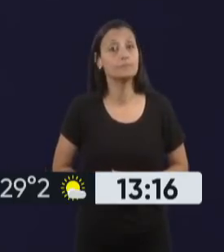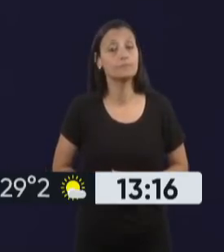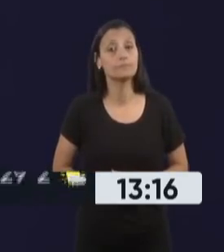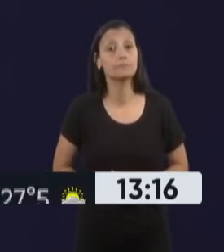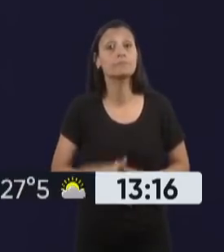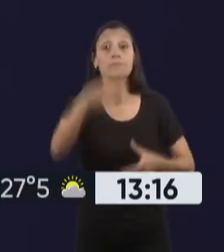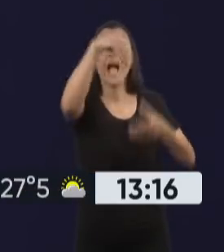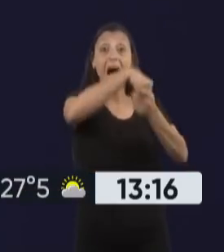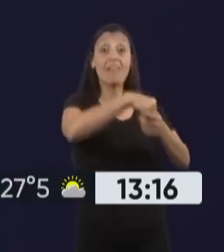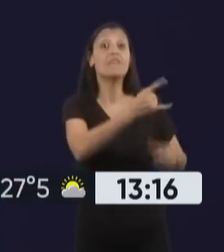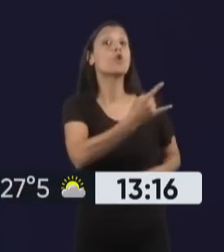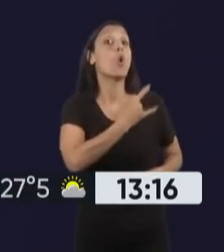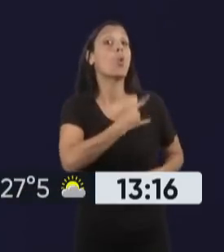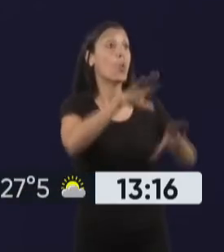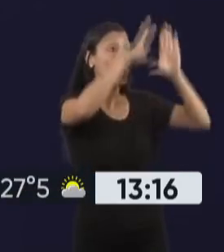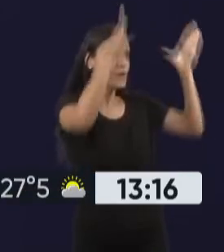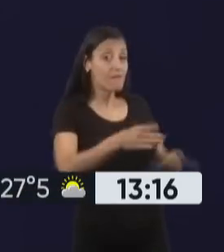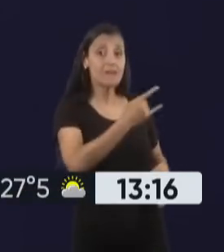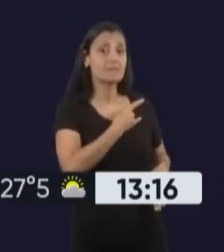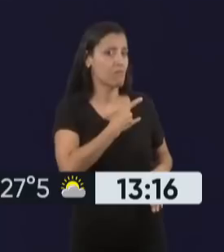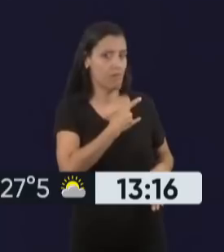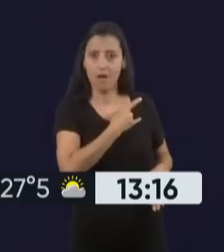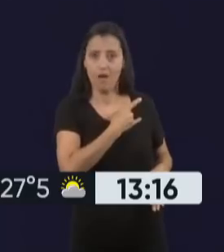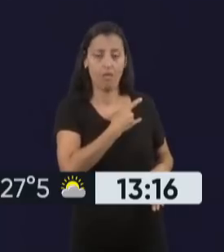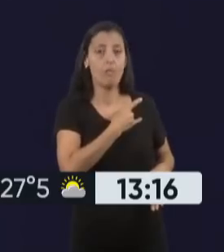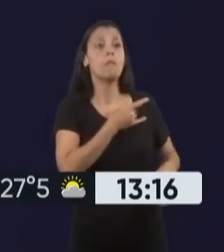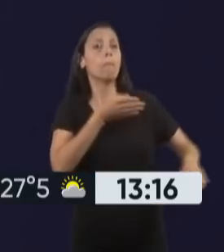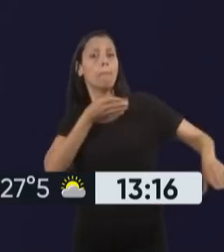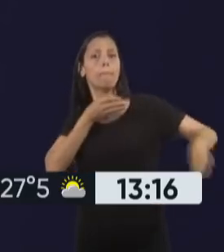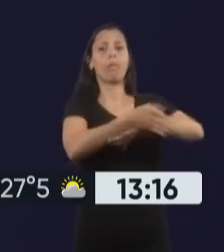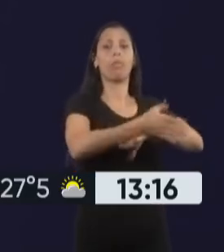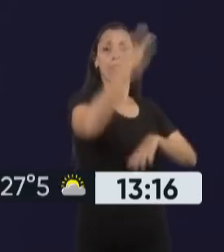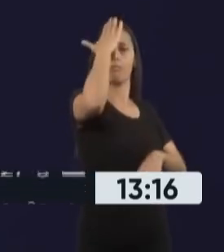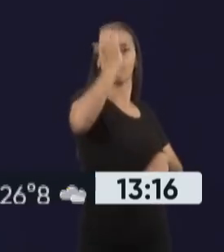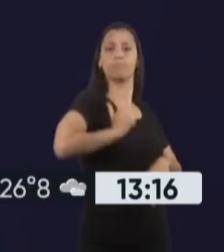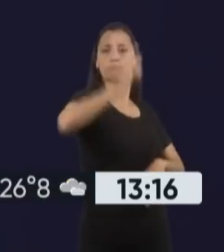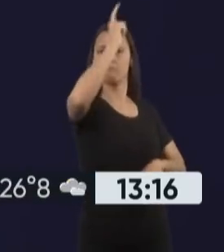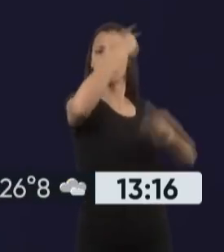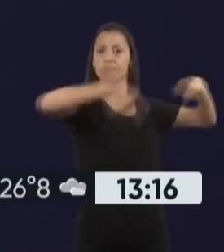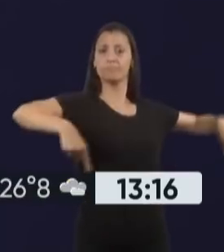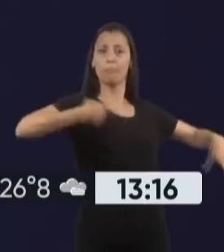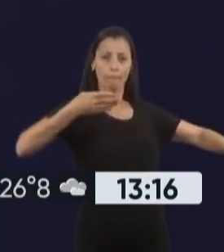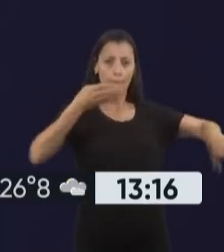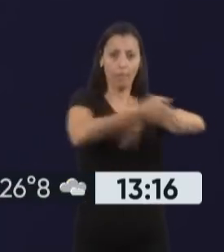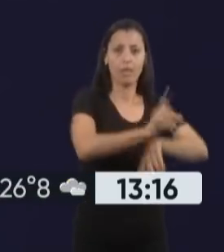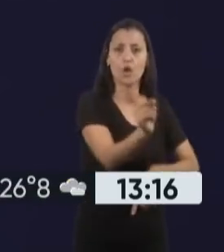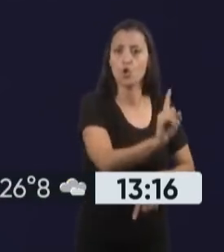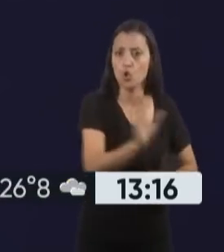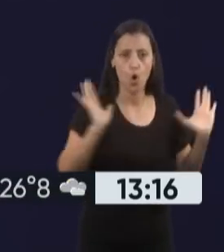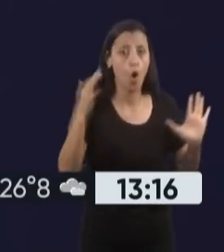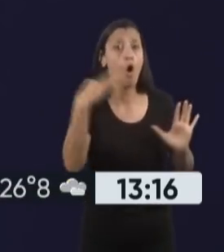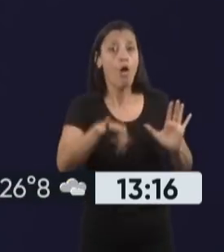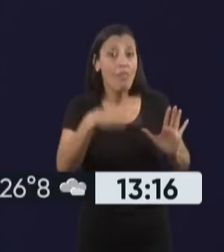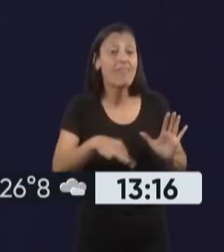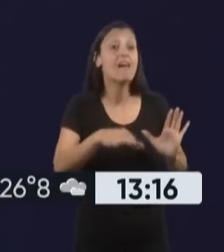dentro de las universidades, por supuesto, no pueden ingresar fuerzas de seguridad que no cumplan con el requisito de que hayan